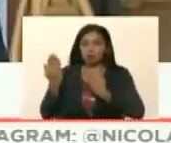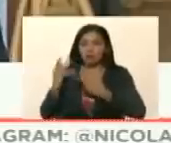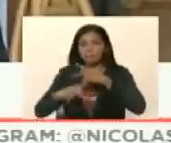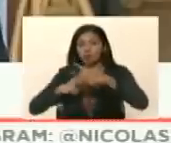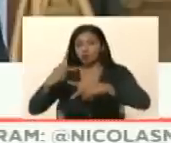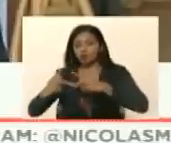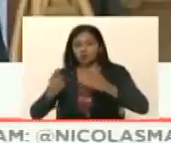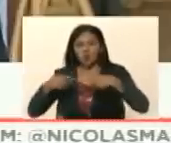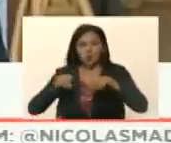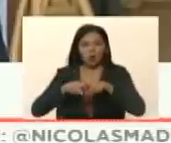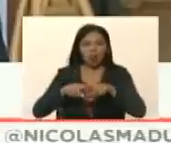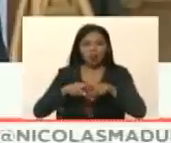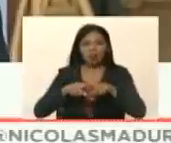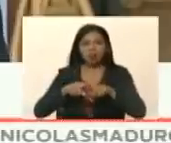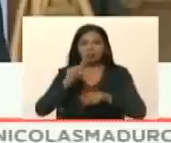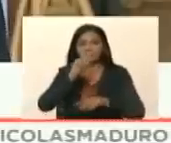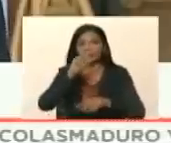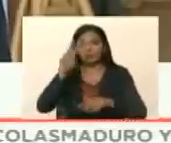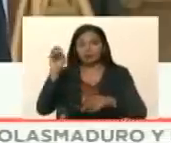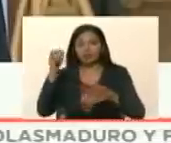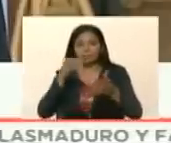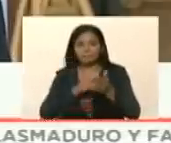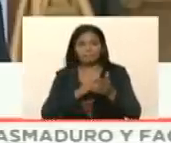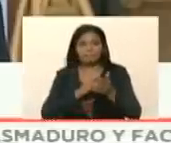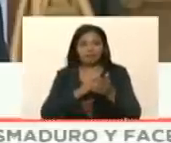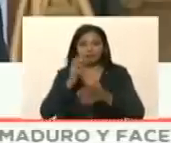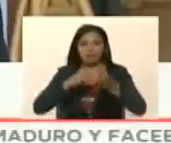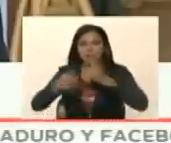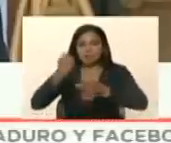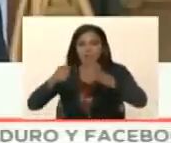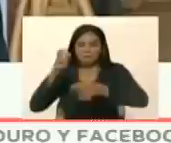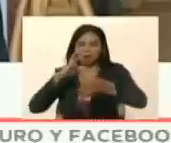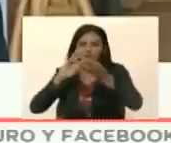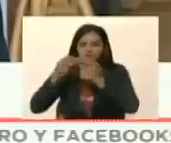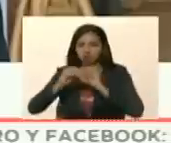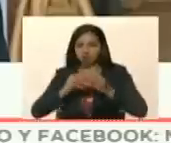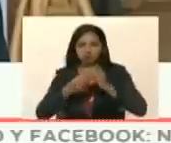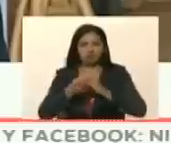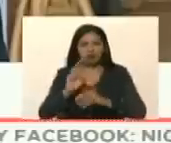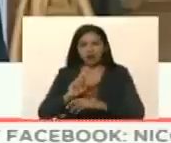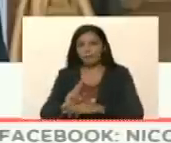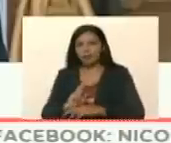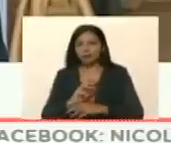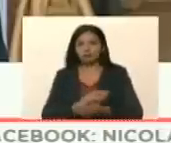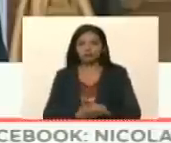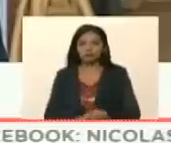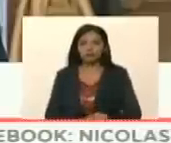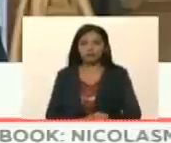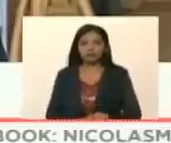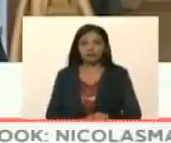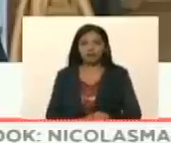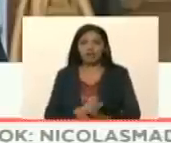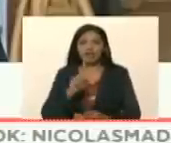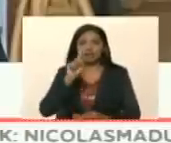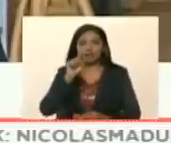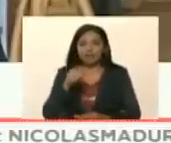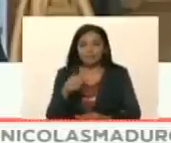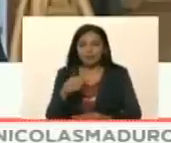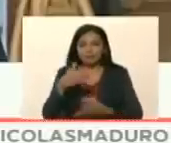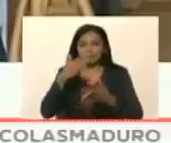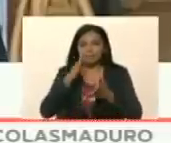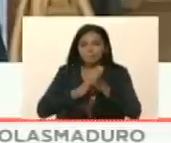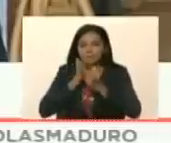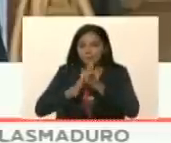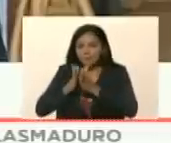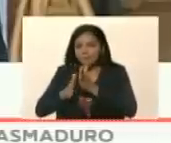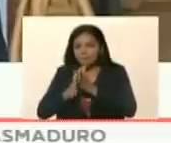procesos industriales. 120 mil pollos ahí, ra, ra, ra, ra, ra. Y la mortadela de pollo, sabrosa mortadela de pollo,